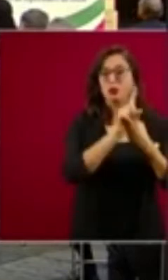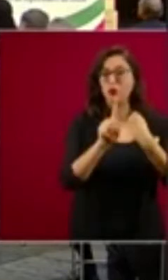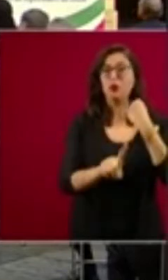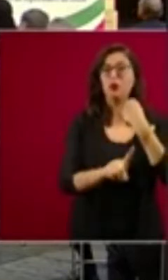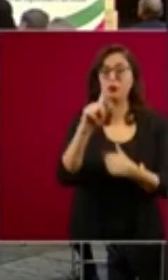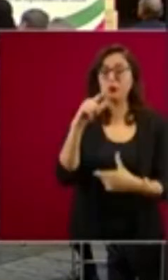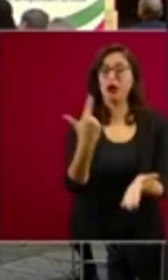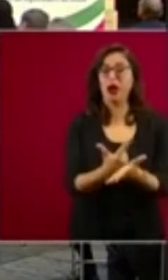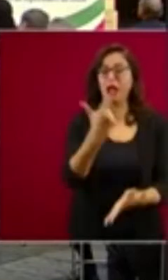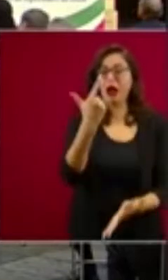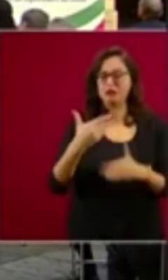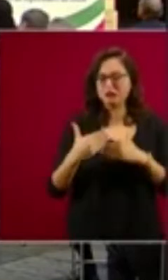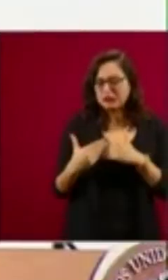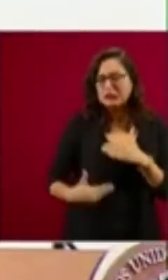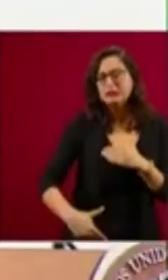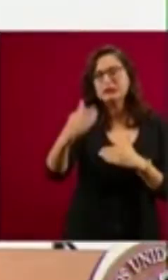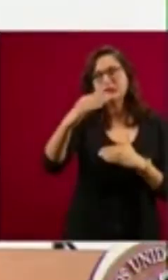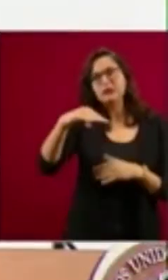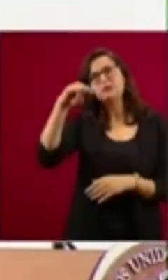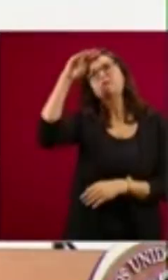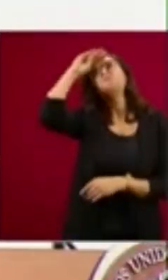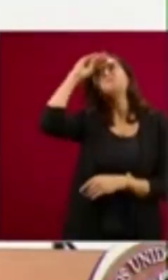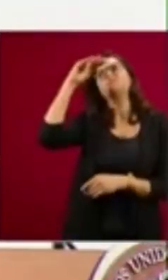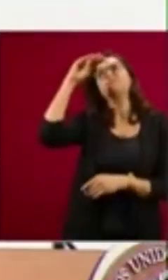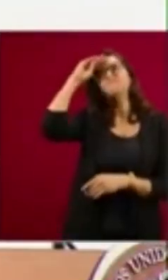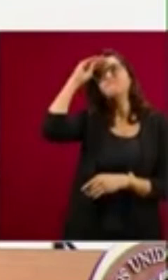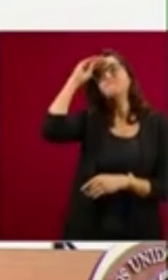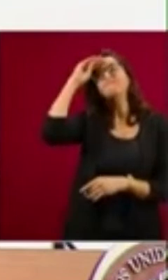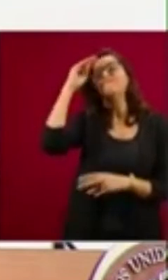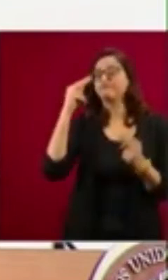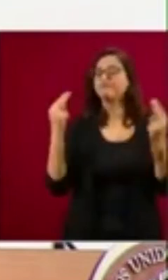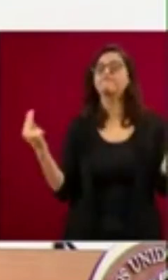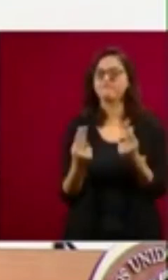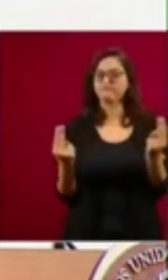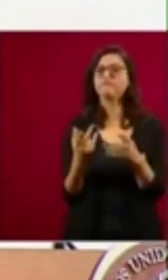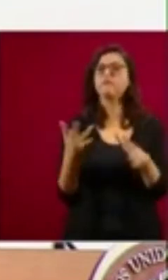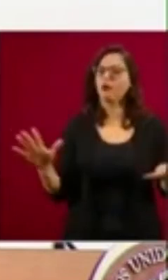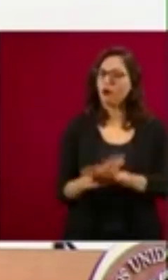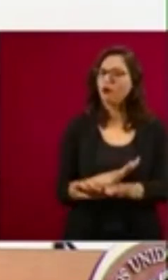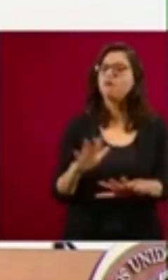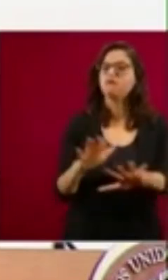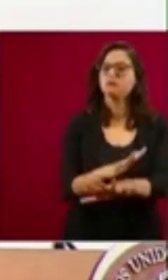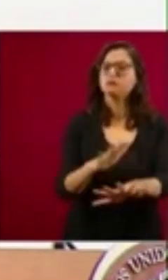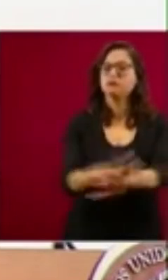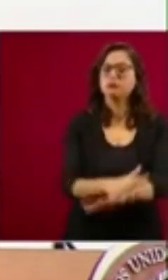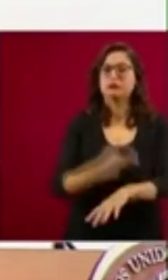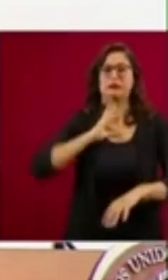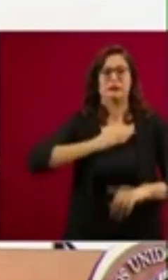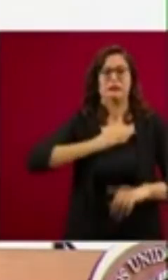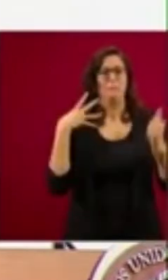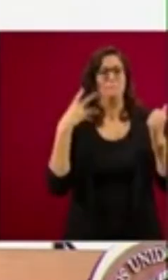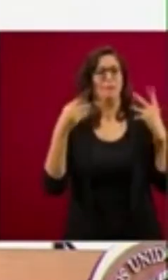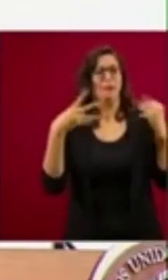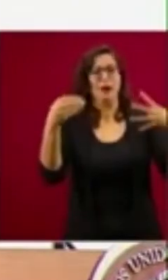tienen esas opciones y quien cumple las características, pues sea bienvenido y que sea para